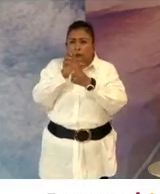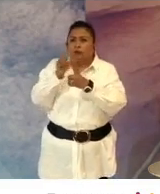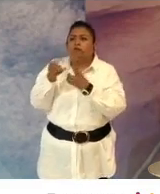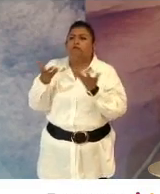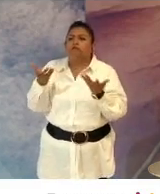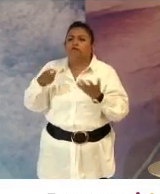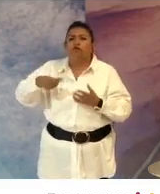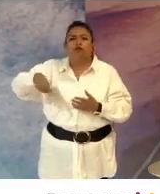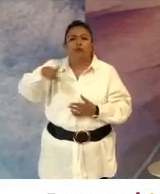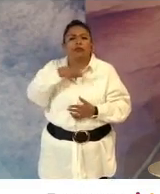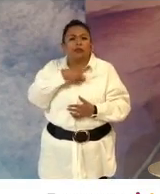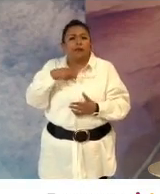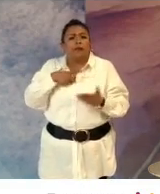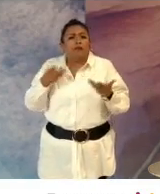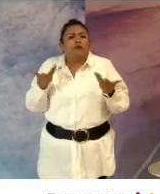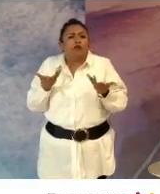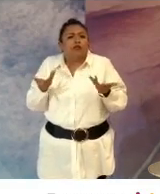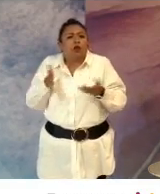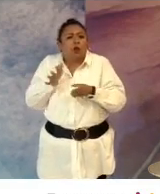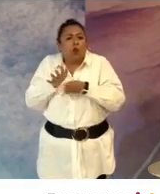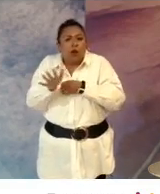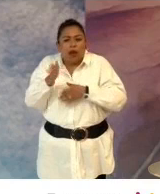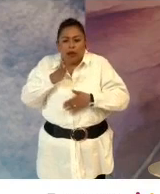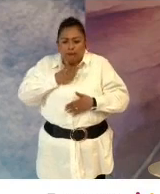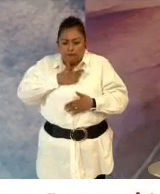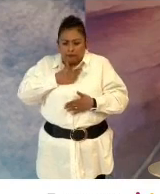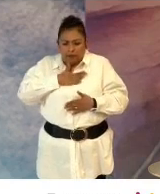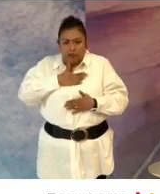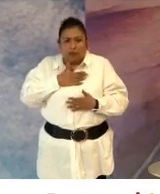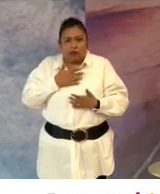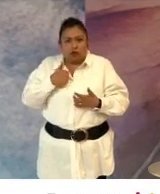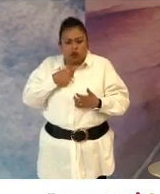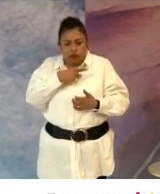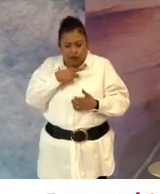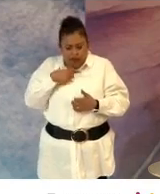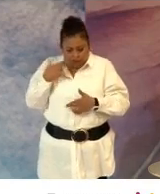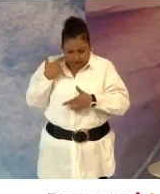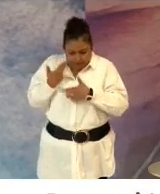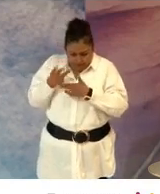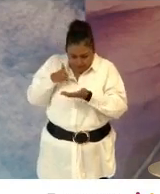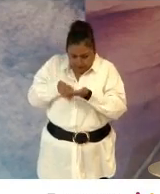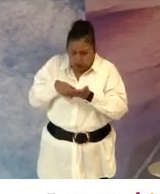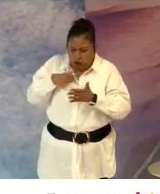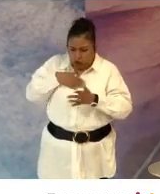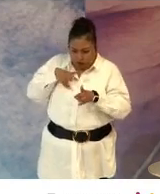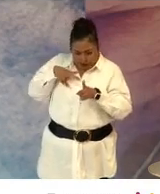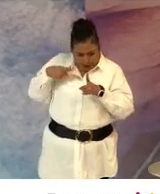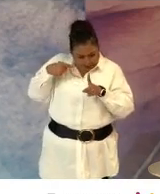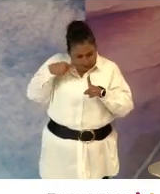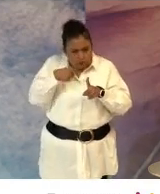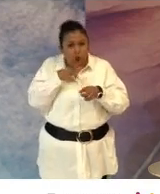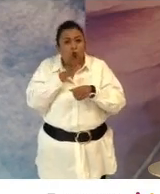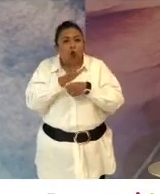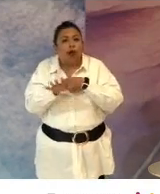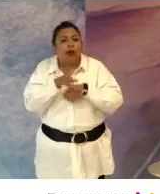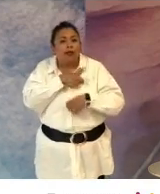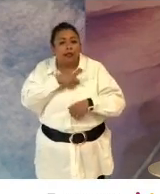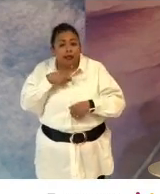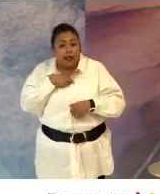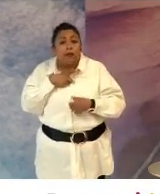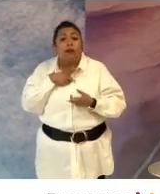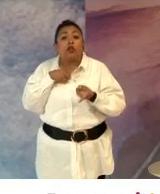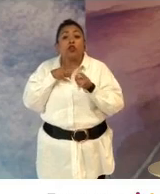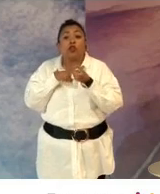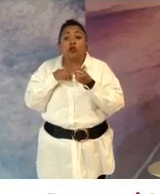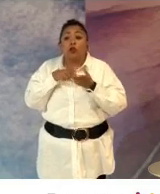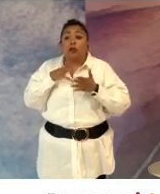¿qué es lo que debemos hacer? ¿Cuál es nuestro llamado? ¿Cuál debería de ser nuestro enfoque y dónde